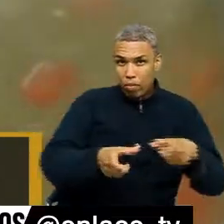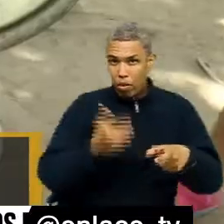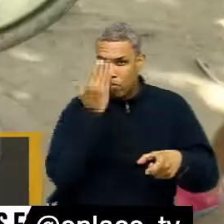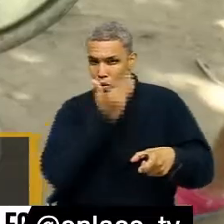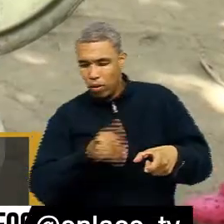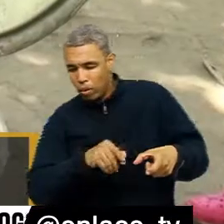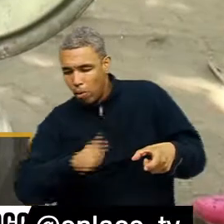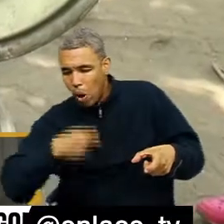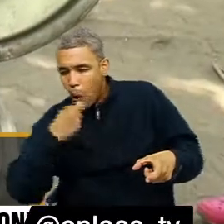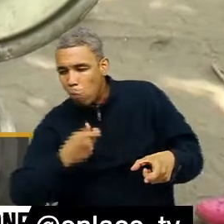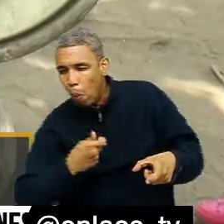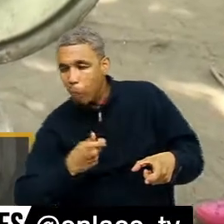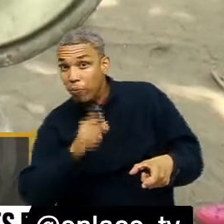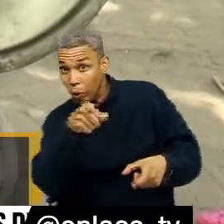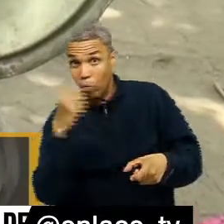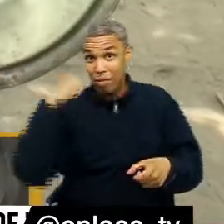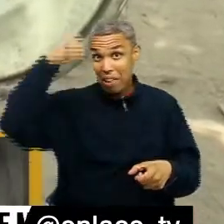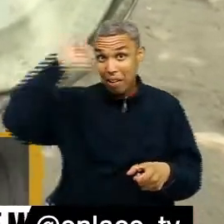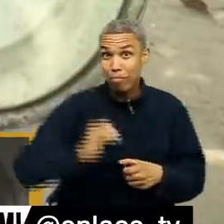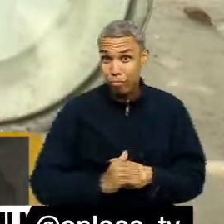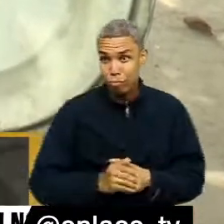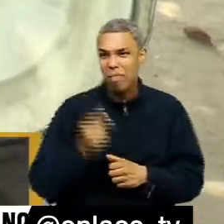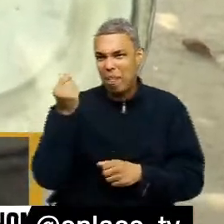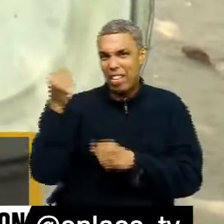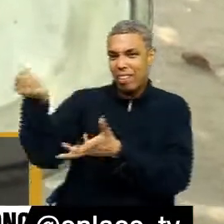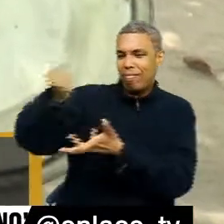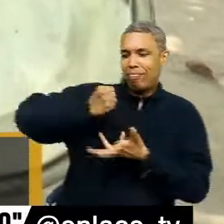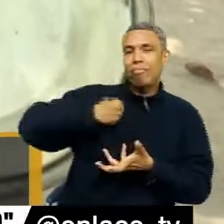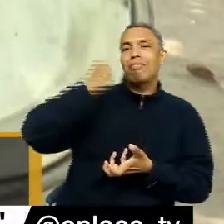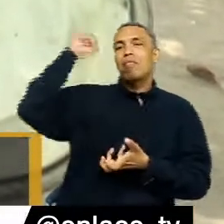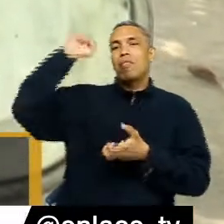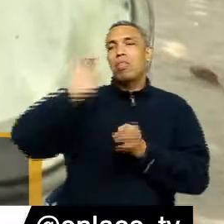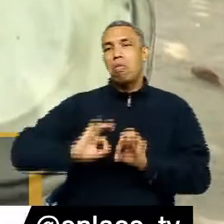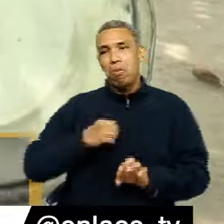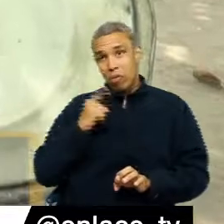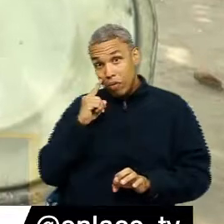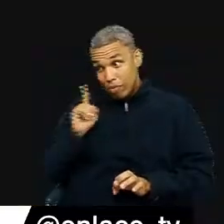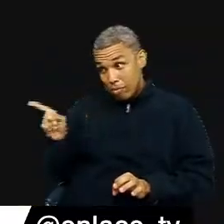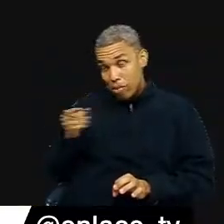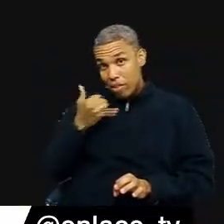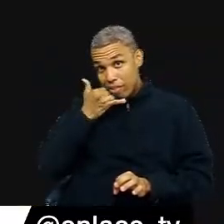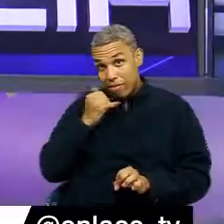Secretaría de Desarrollo Económico y Social o comuníquese a los teléfonos que se encuentran en pantalla.